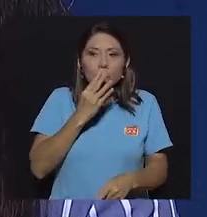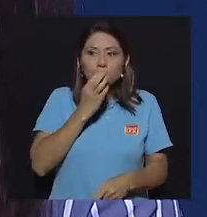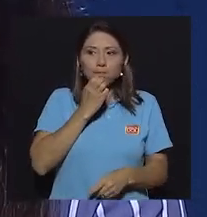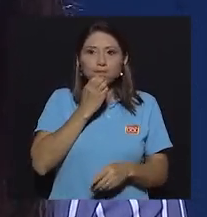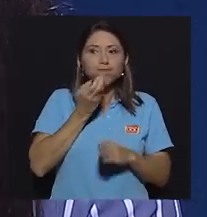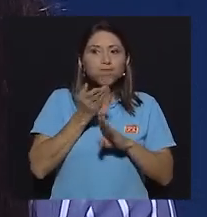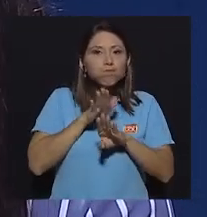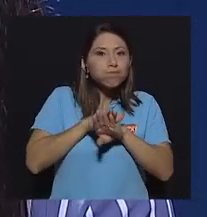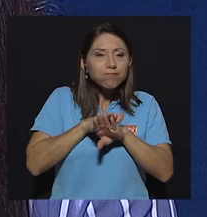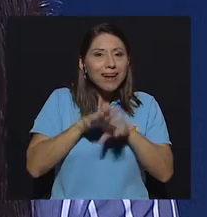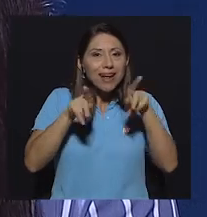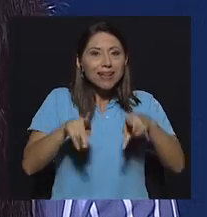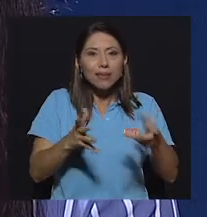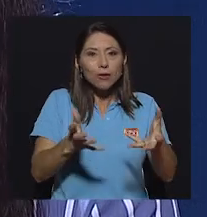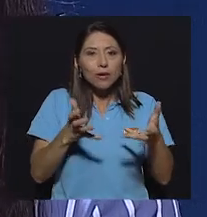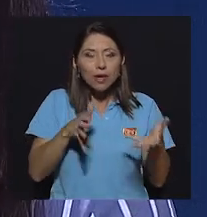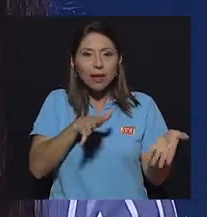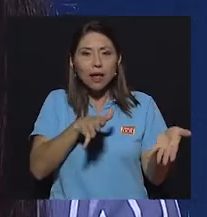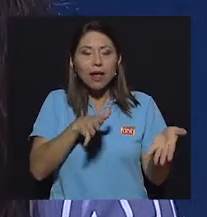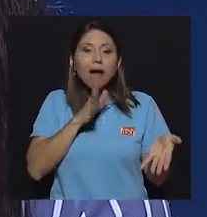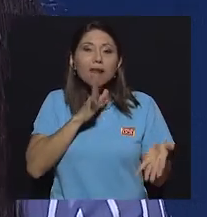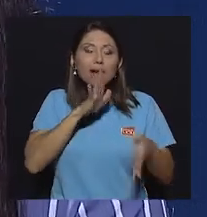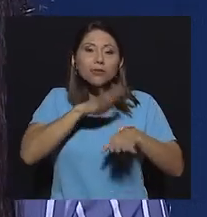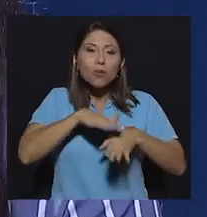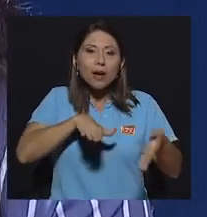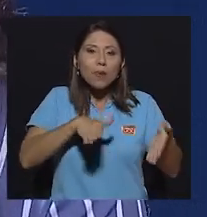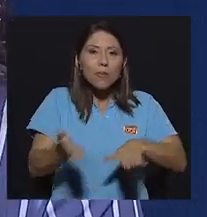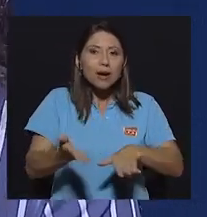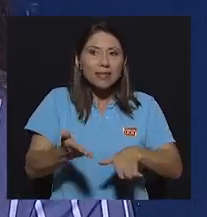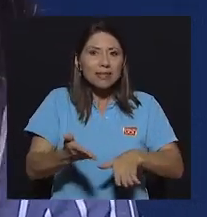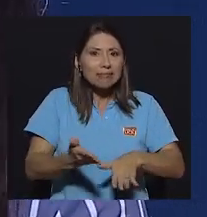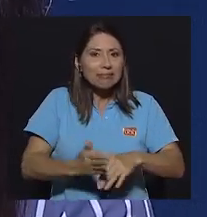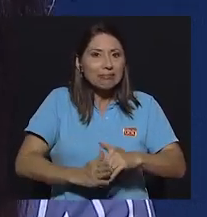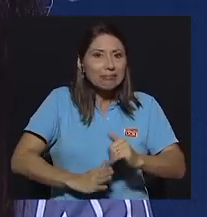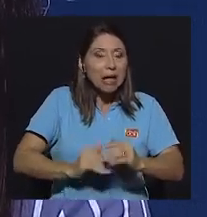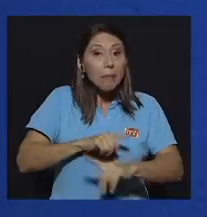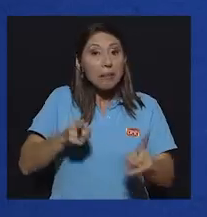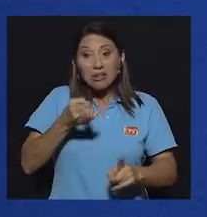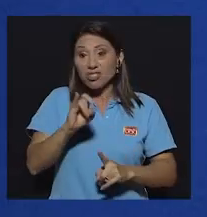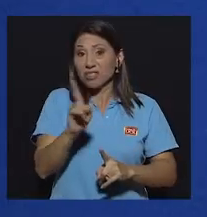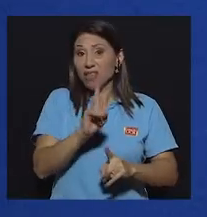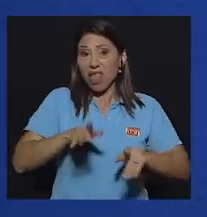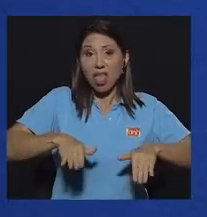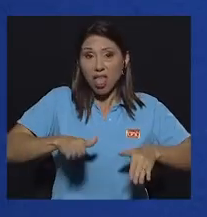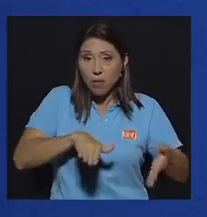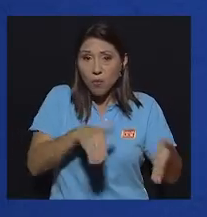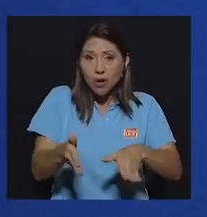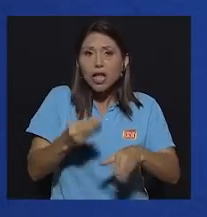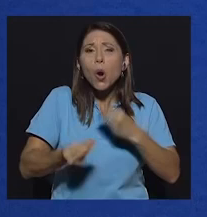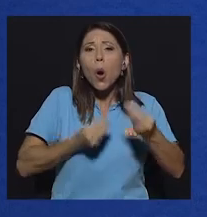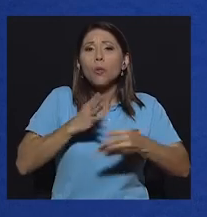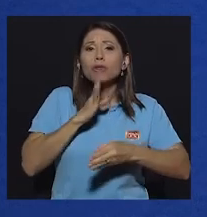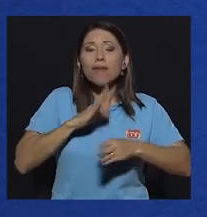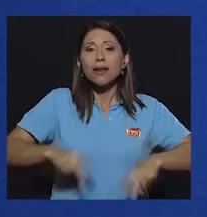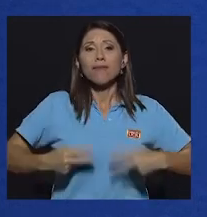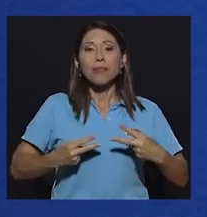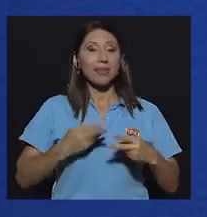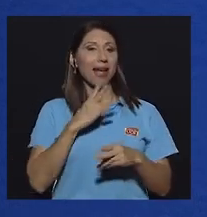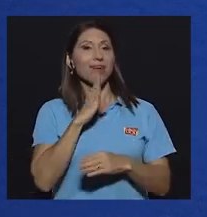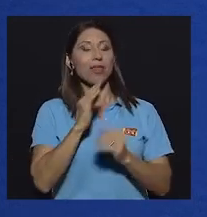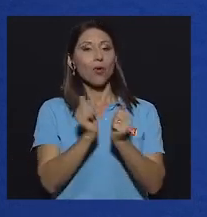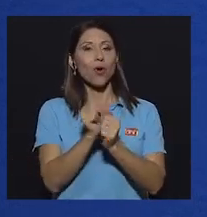muerte, es incómodo, pero también si no se habla de la muerte, entonces ¿cómo se habla de la vida? Estamos conversando con